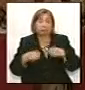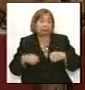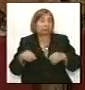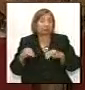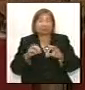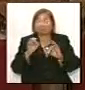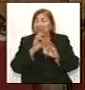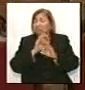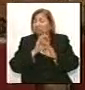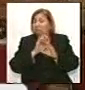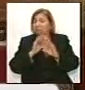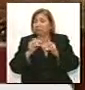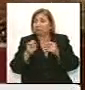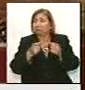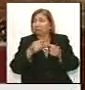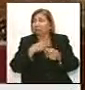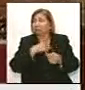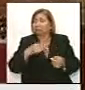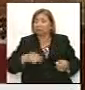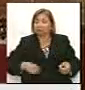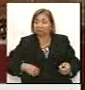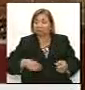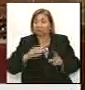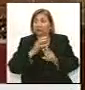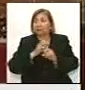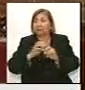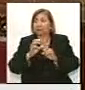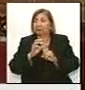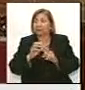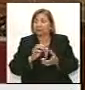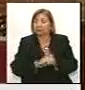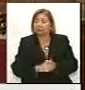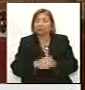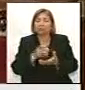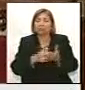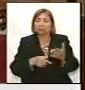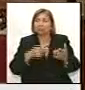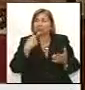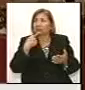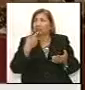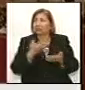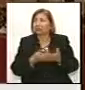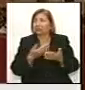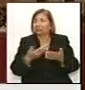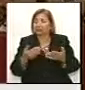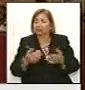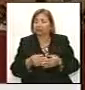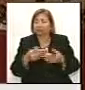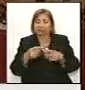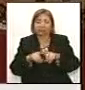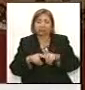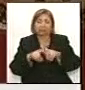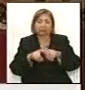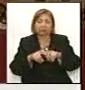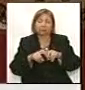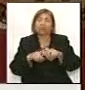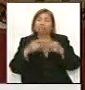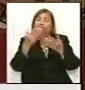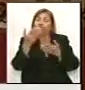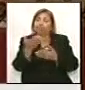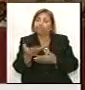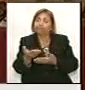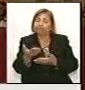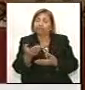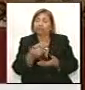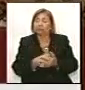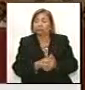unidad ejecutora del Ministerio de Cultura. Y por tanto, ¿qué quiere decir? Que no tiene recursos propios, sino que depende directamente de Lima.